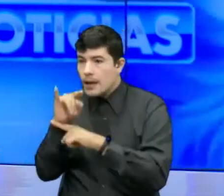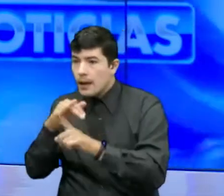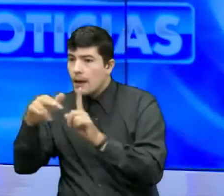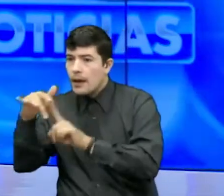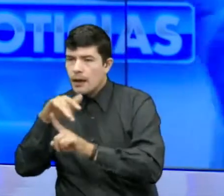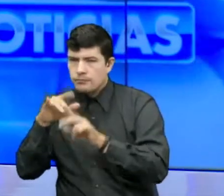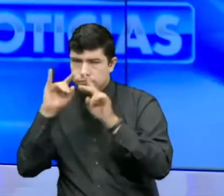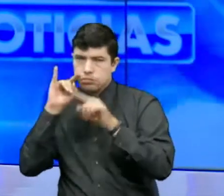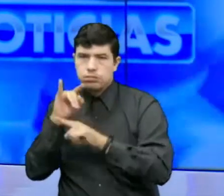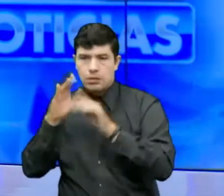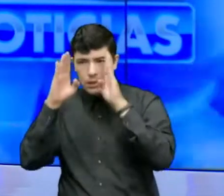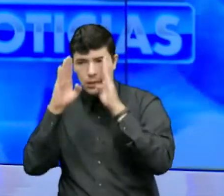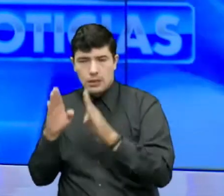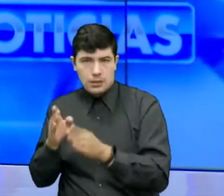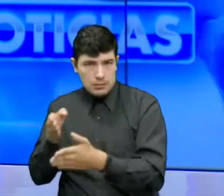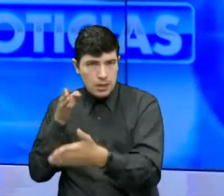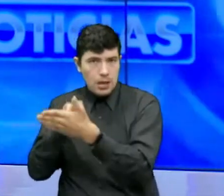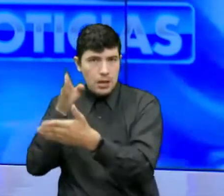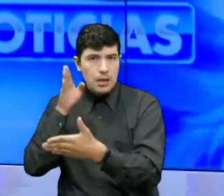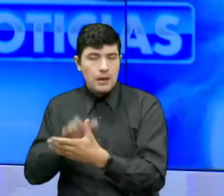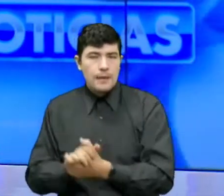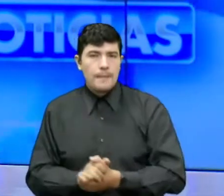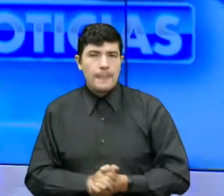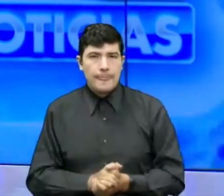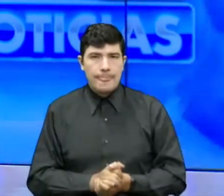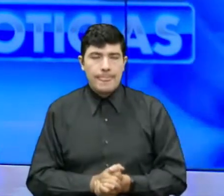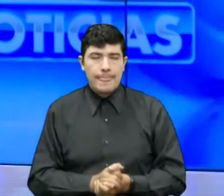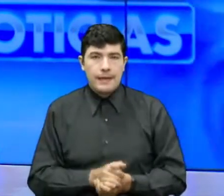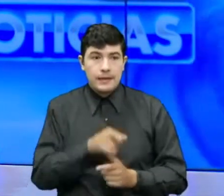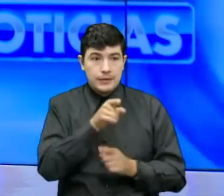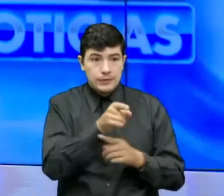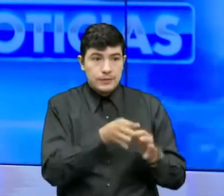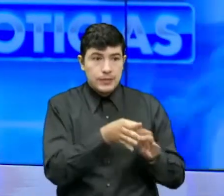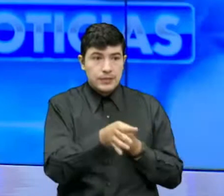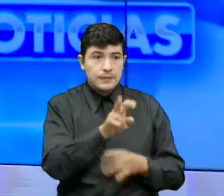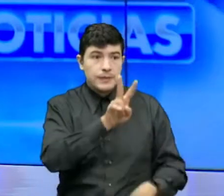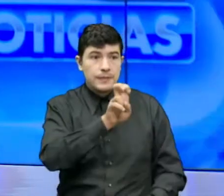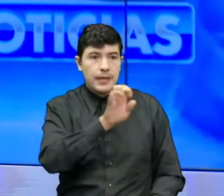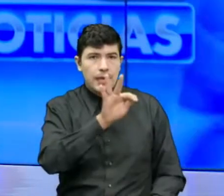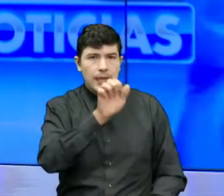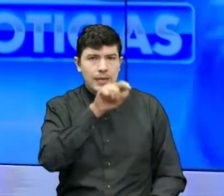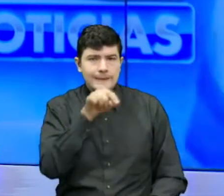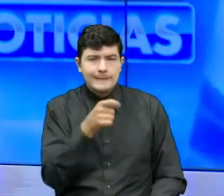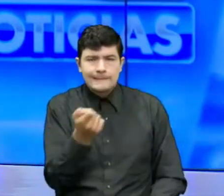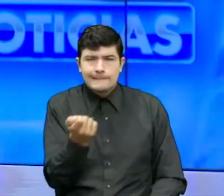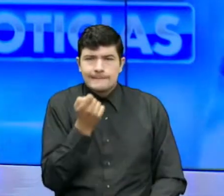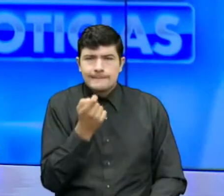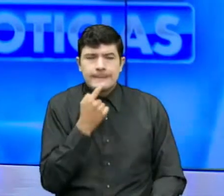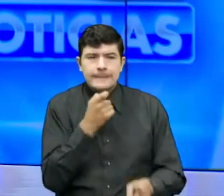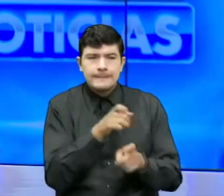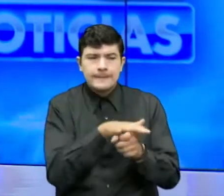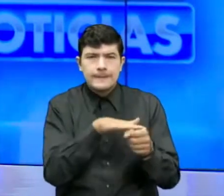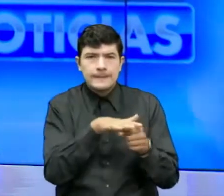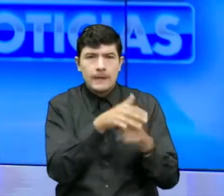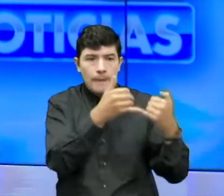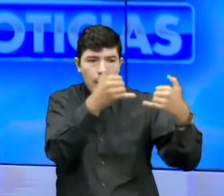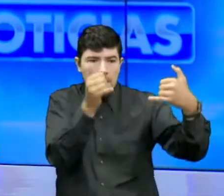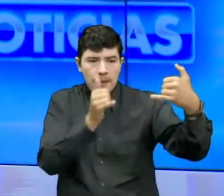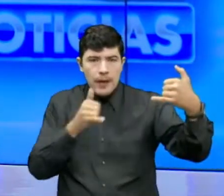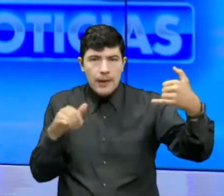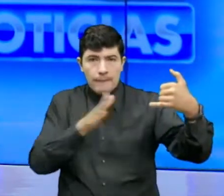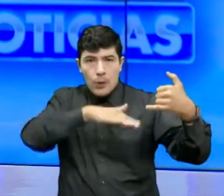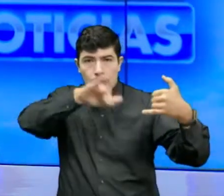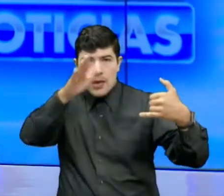Ya hay incertidumbre en Betas por la delimitación del páramo de Santurbán. Si la línea limítrofe los afecta, el